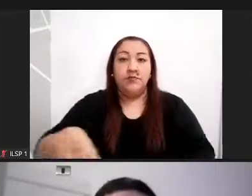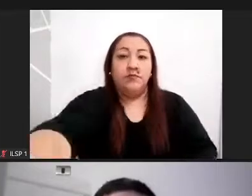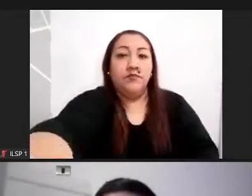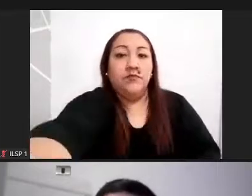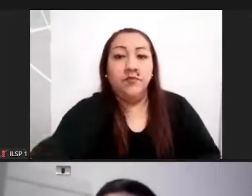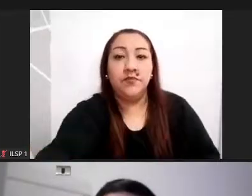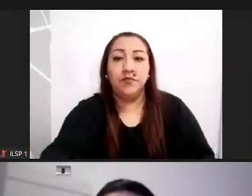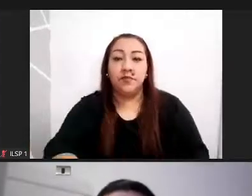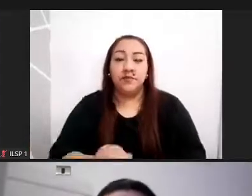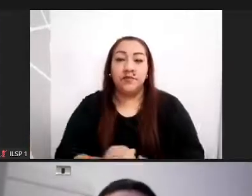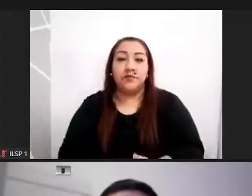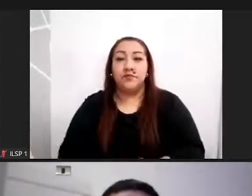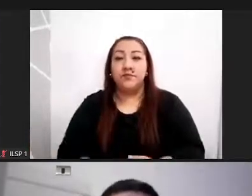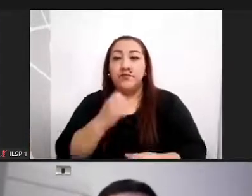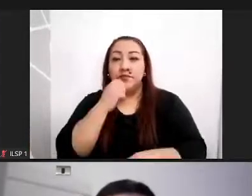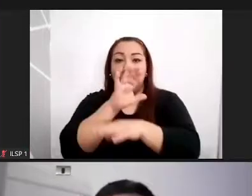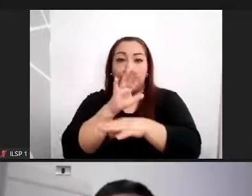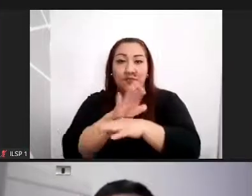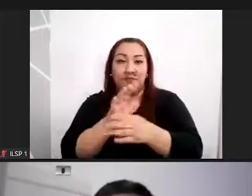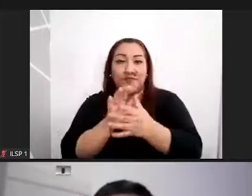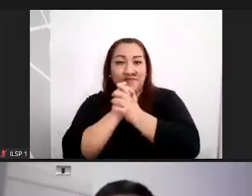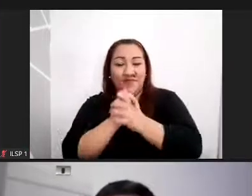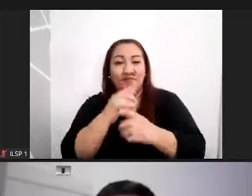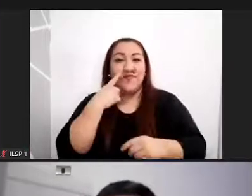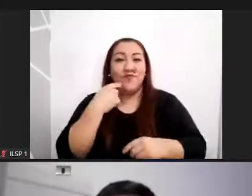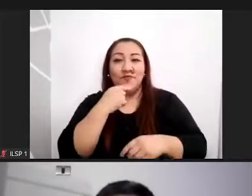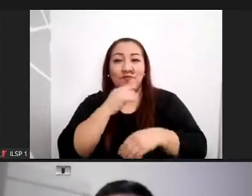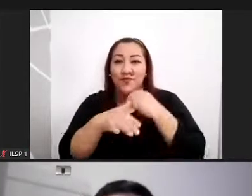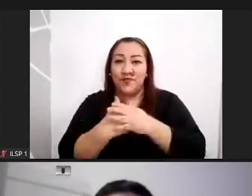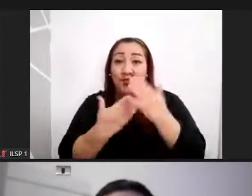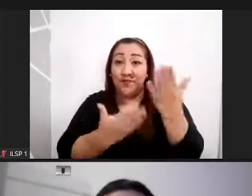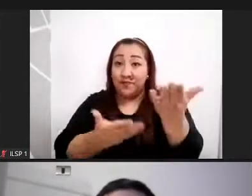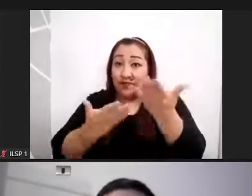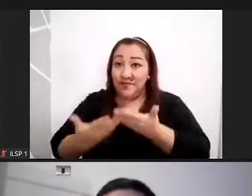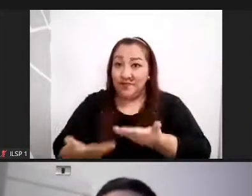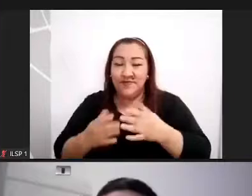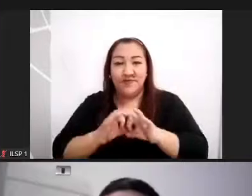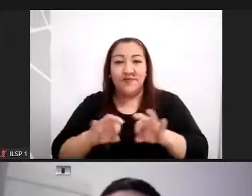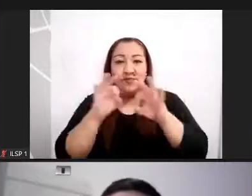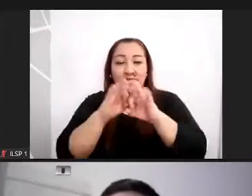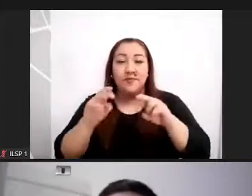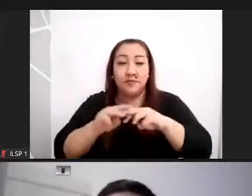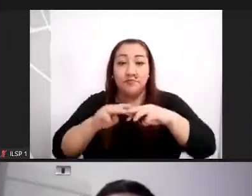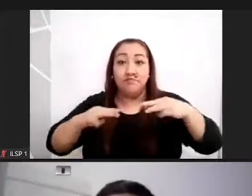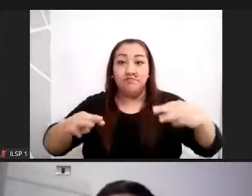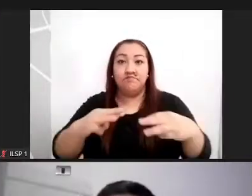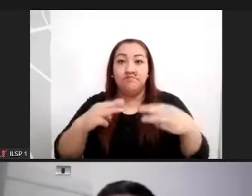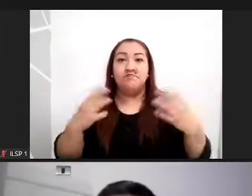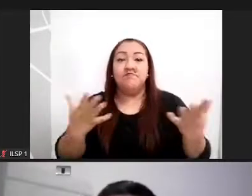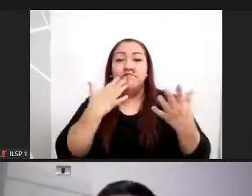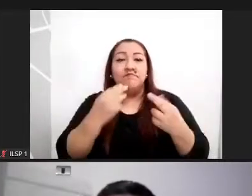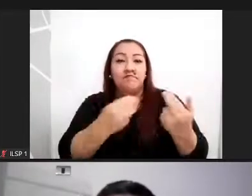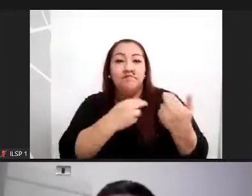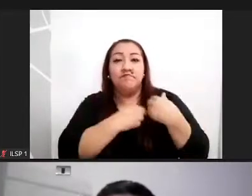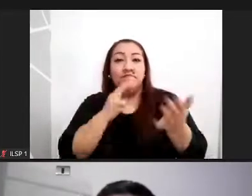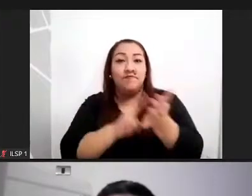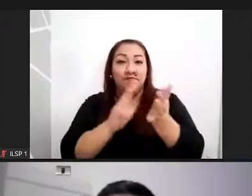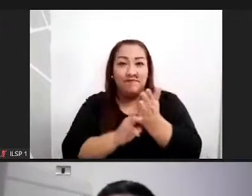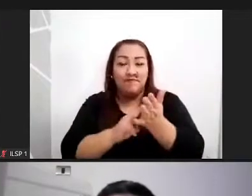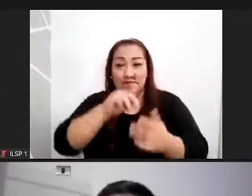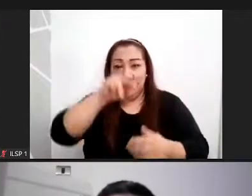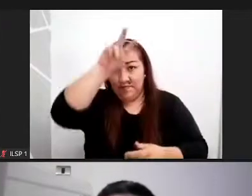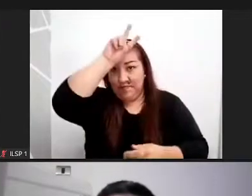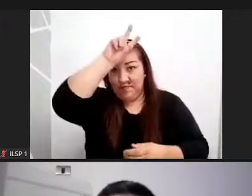Buenas tardes, amigas, amigos, bienvenidos a esta mesa redonda organizada por la Defensoría del Pueblo del Perú